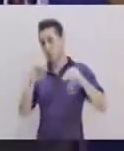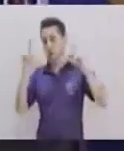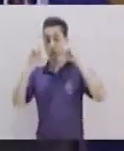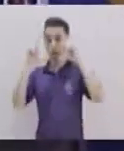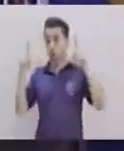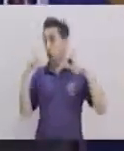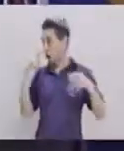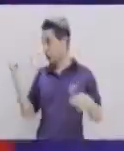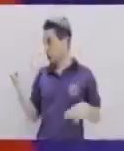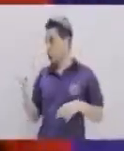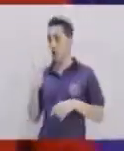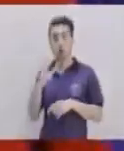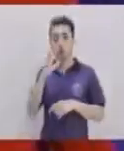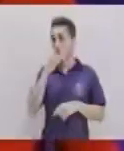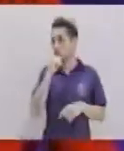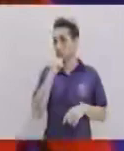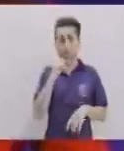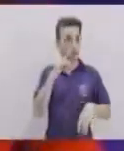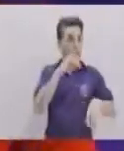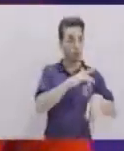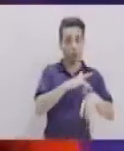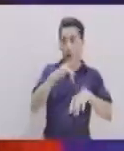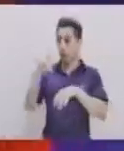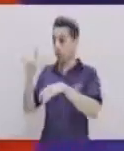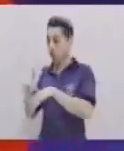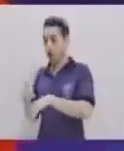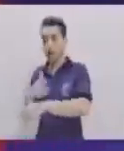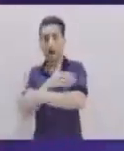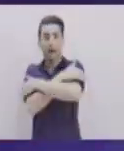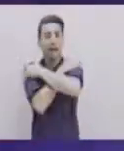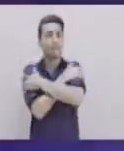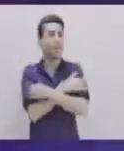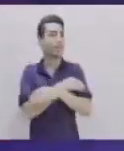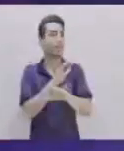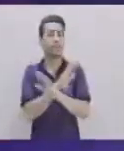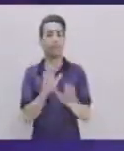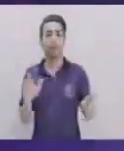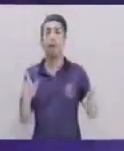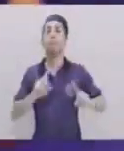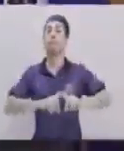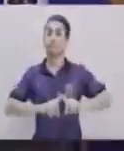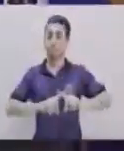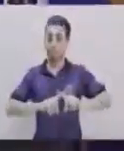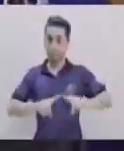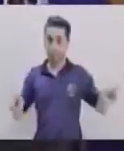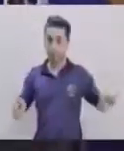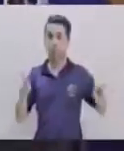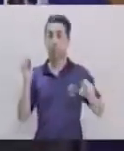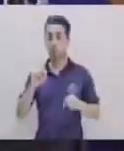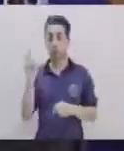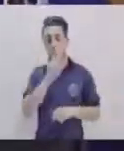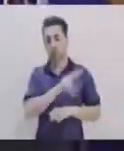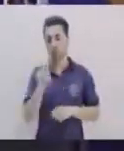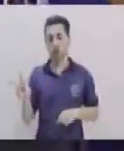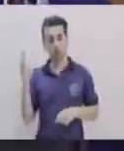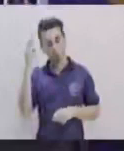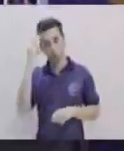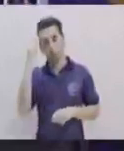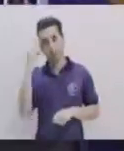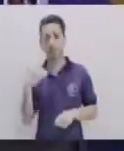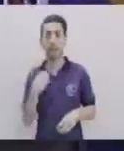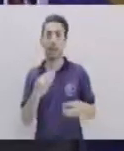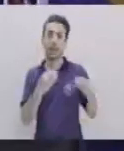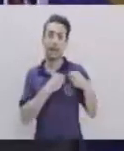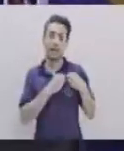se podían tocar, no se podían abrazar, pero los dos sabían que se querían. Muy